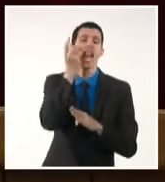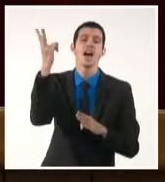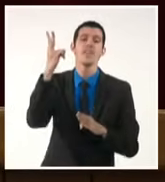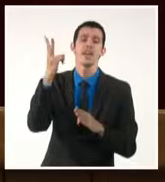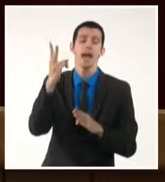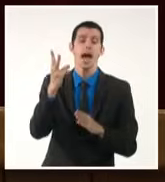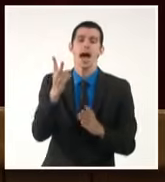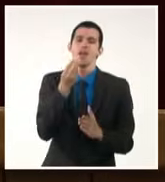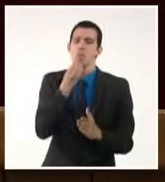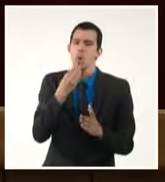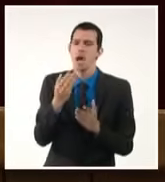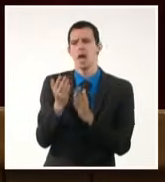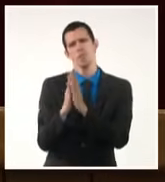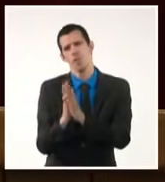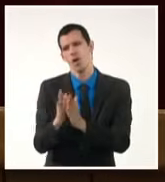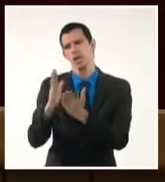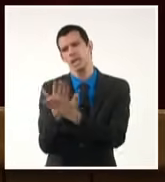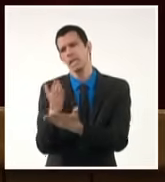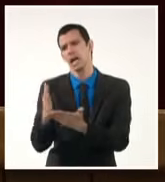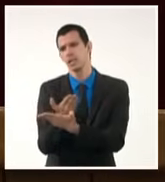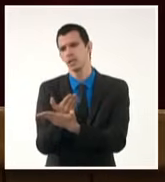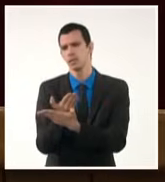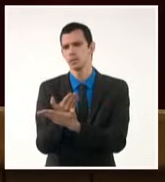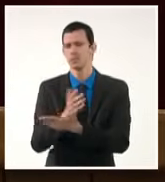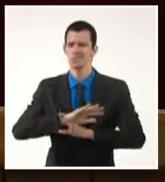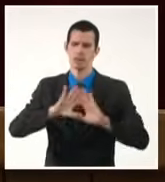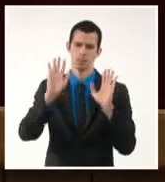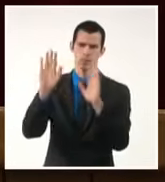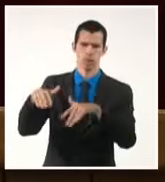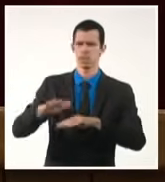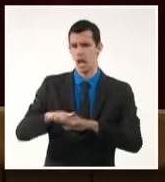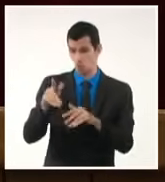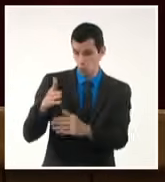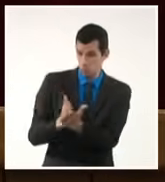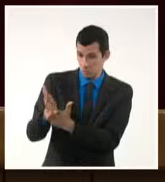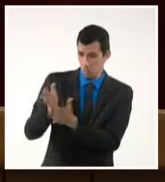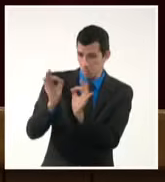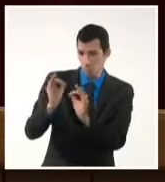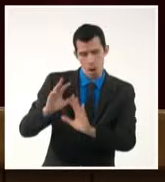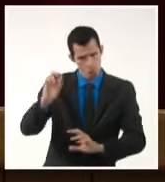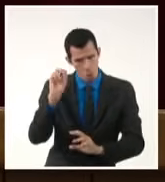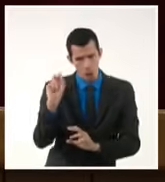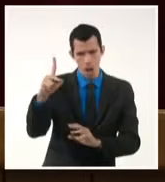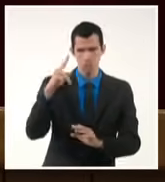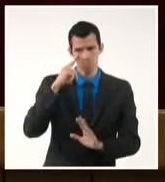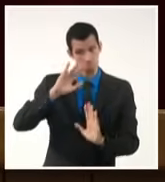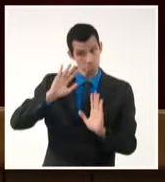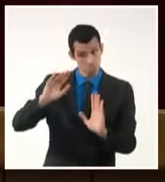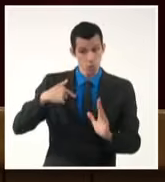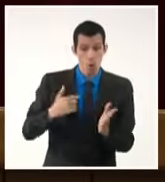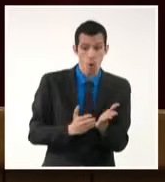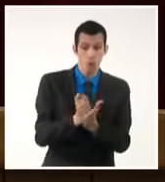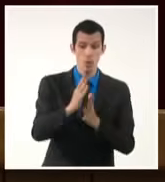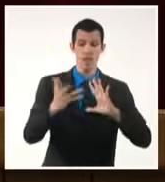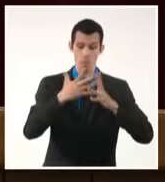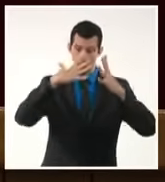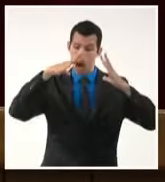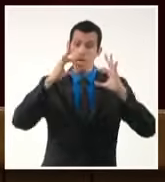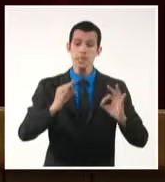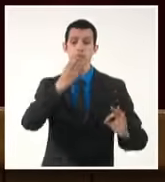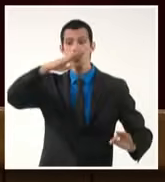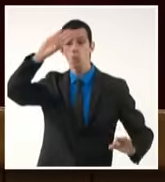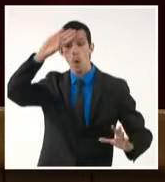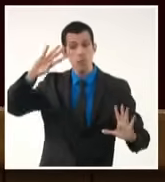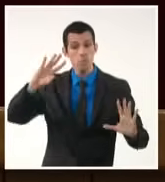relación con Cuba que sea respetuosa y apegada a la Carta de las Naciones Unidas y al derecho internacional.